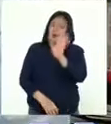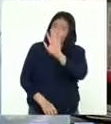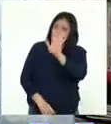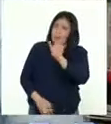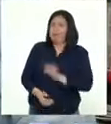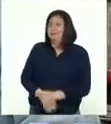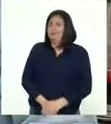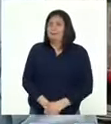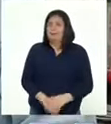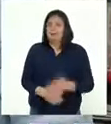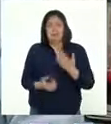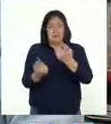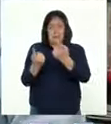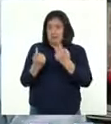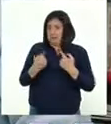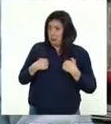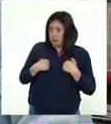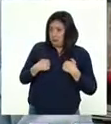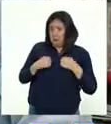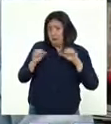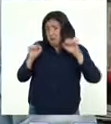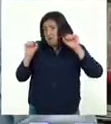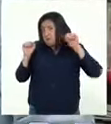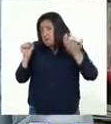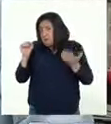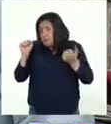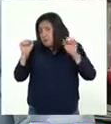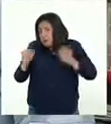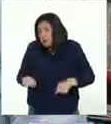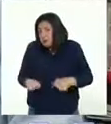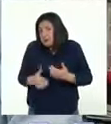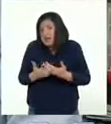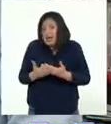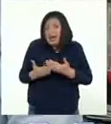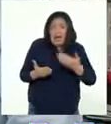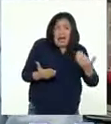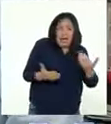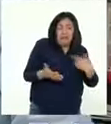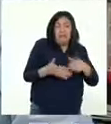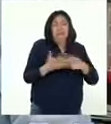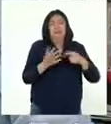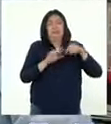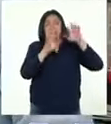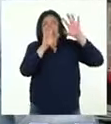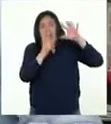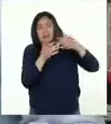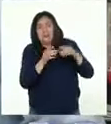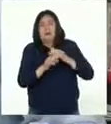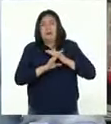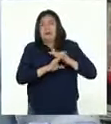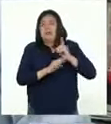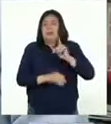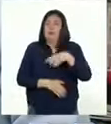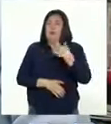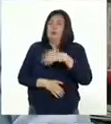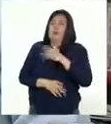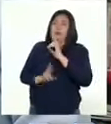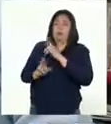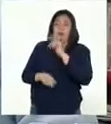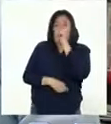Hola. Me preguntan si es posible prevenir un desastre. La respuesta es una respuesta